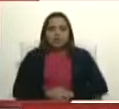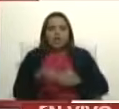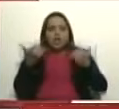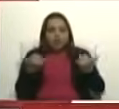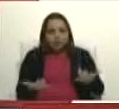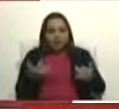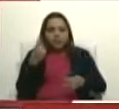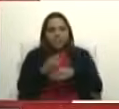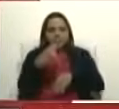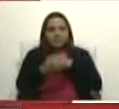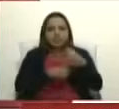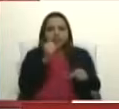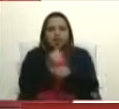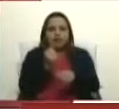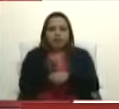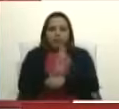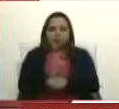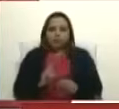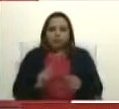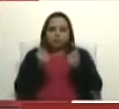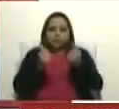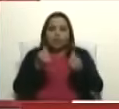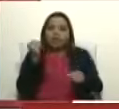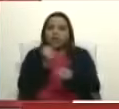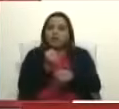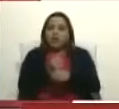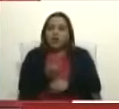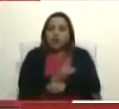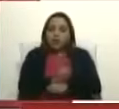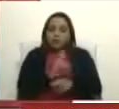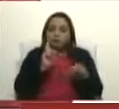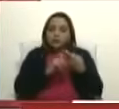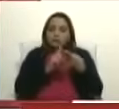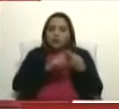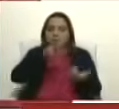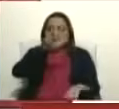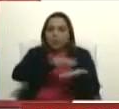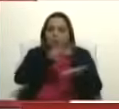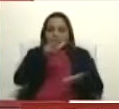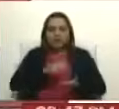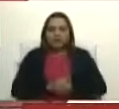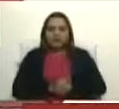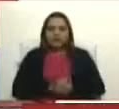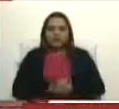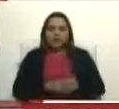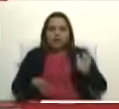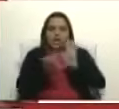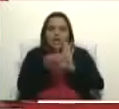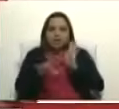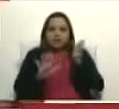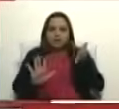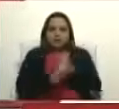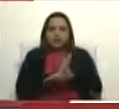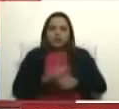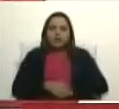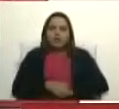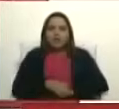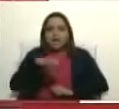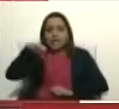inmediatas. Una tarea es aprobar la ley del Estado Guayana